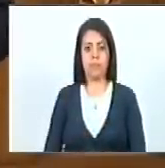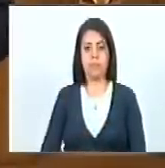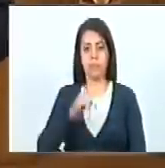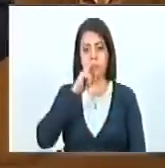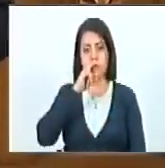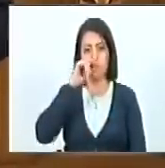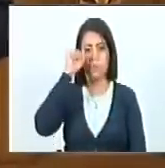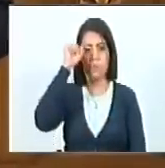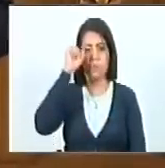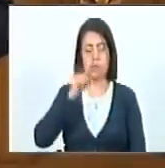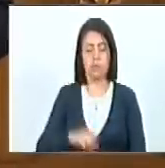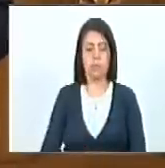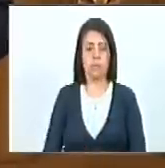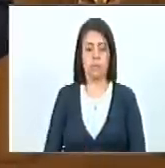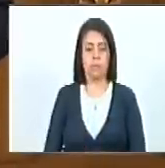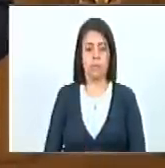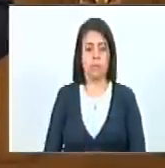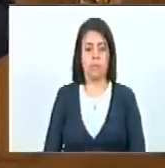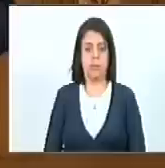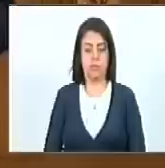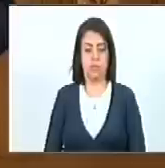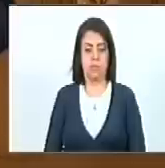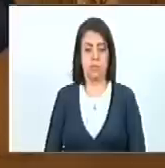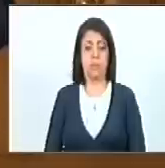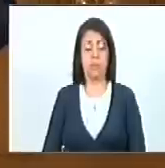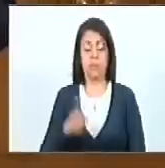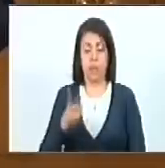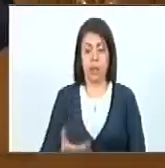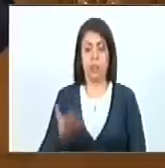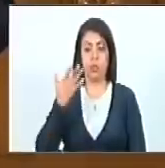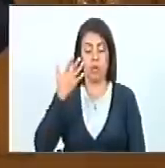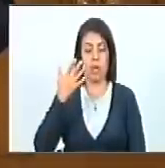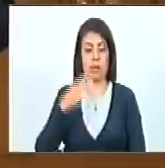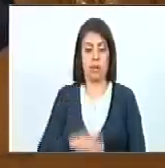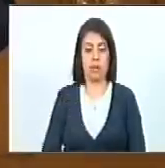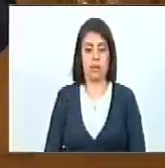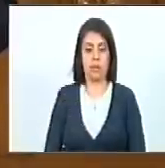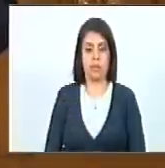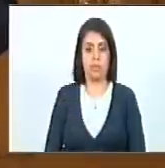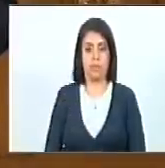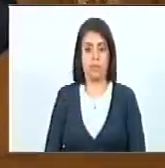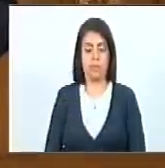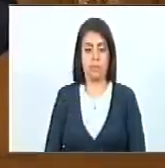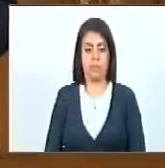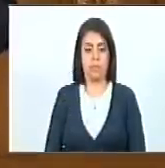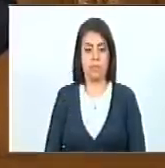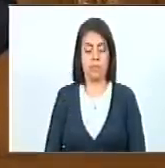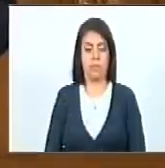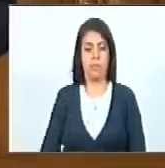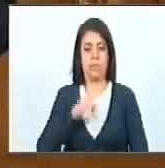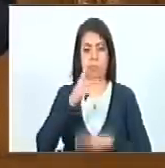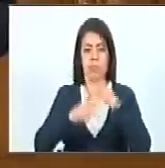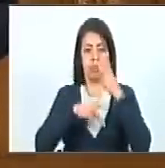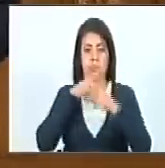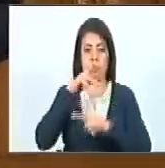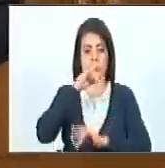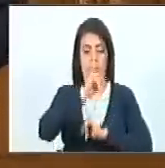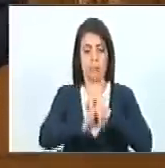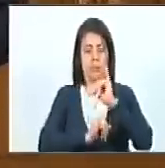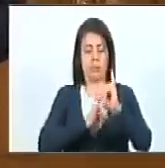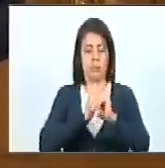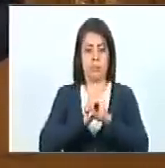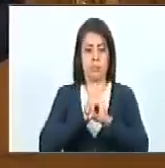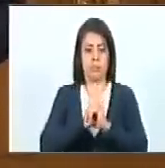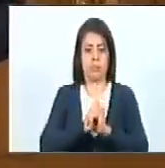Nicolás Maduro, que ha sido un baluarte, un héroe de la política internacional y que